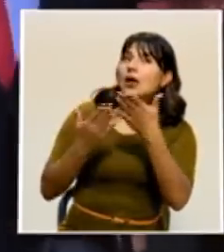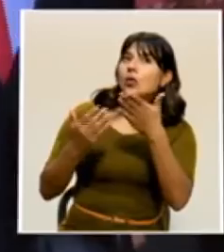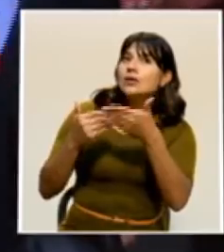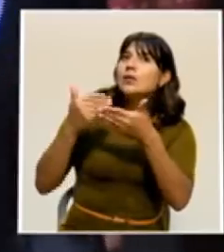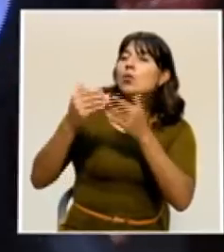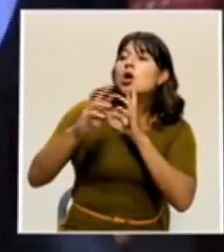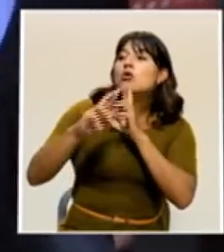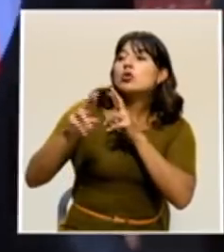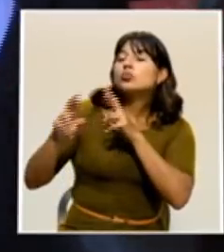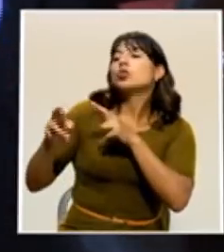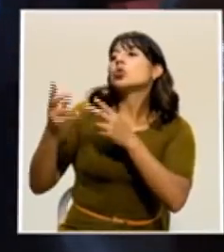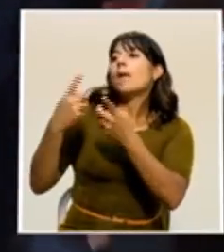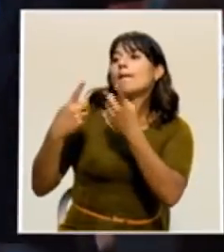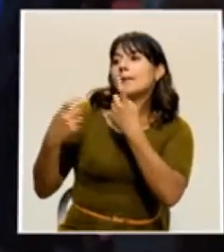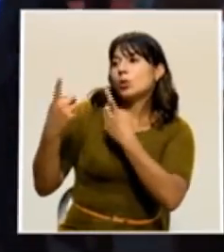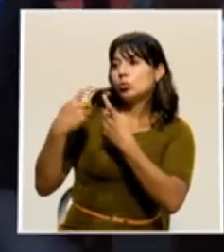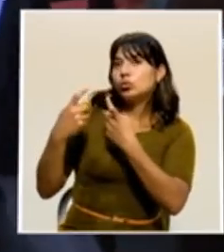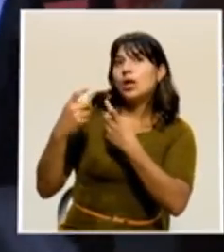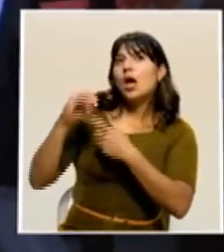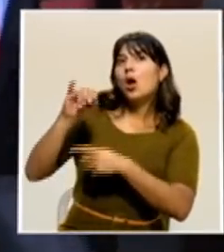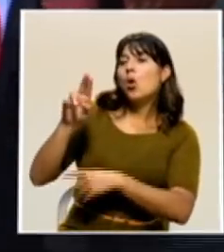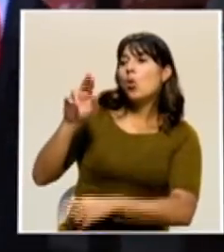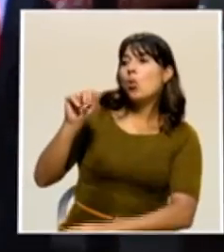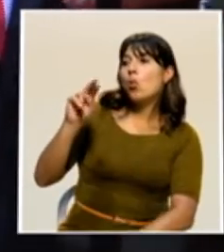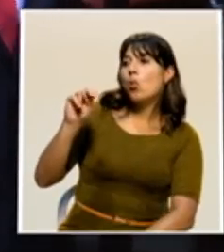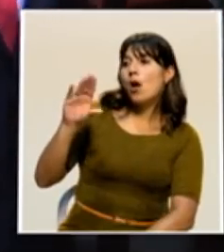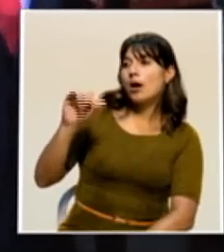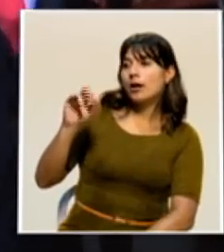contestar todas las preguntas, y Juan Carlos también va a contestar preguntas.